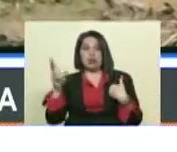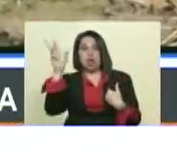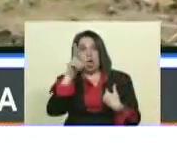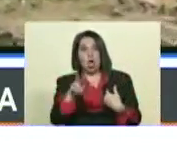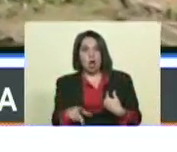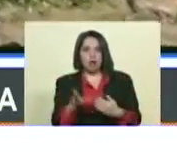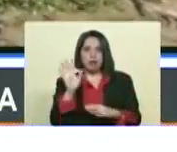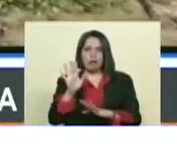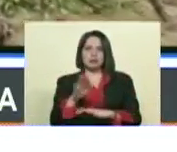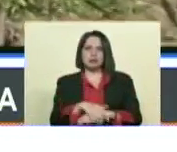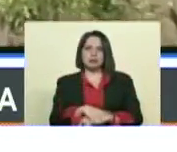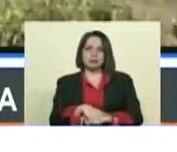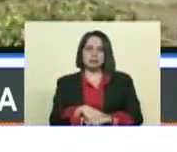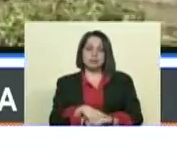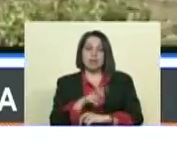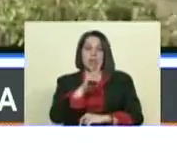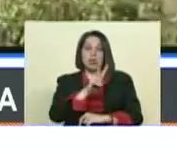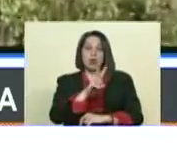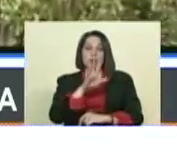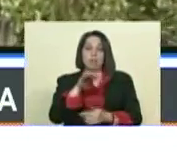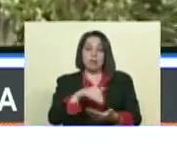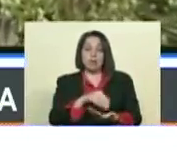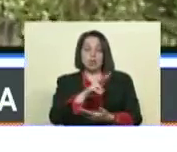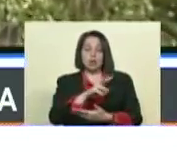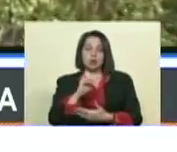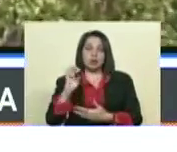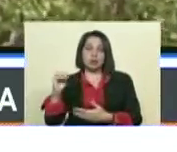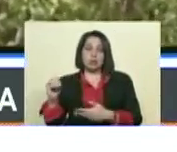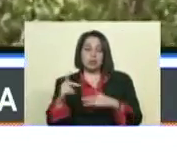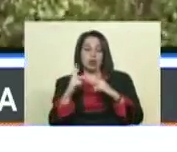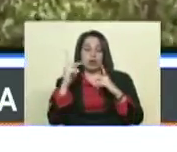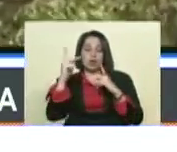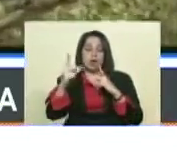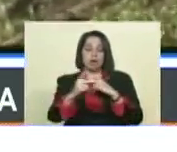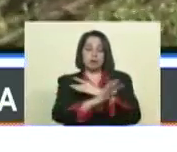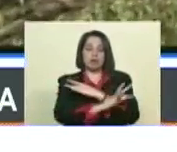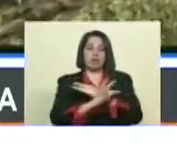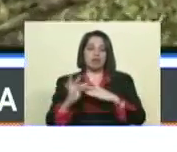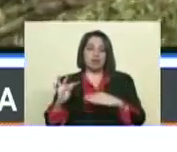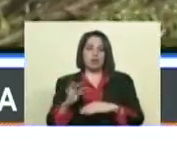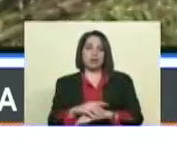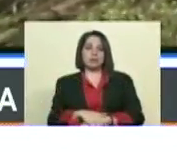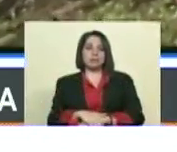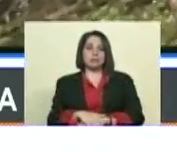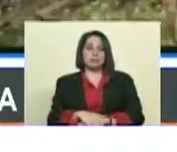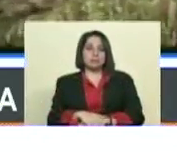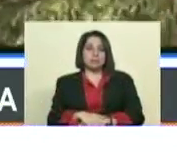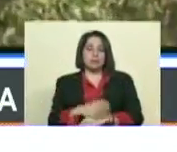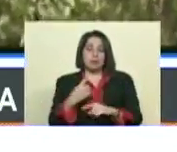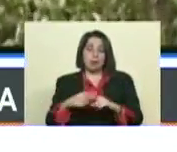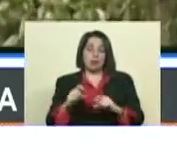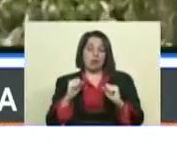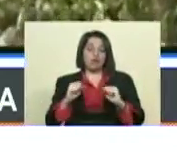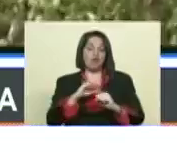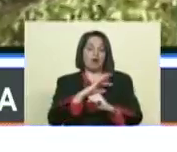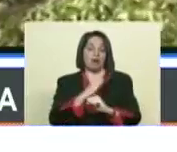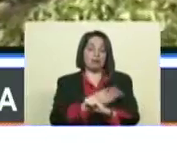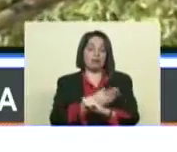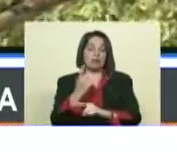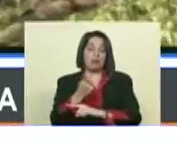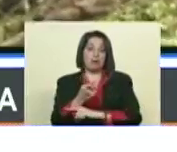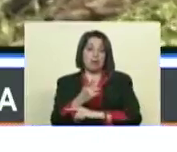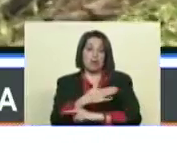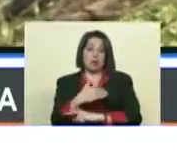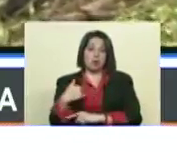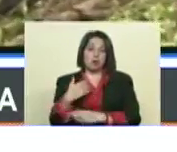en los más de 1.200 kilómetros de frontera. Pero debemos fortalecer cada vez más. Yo quiero